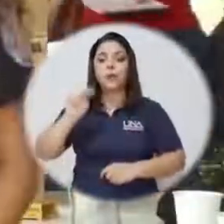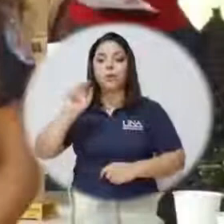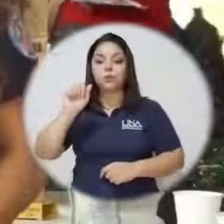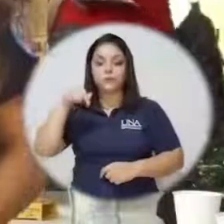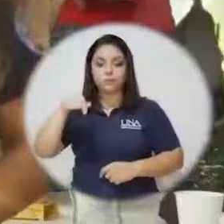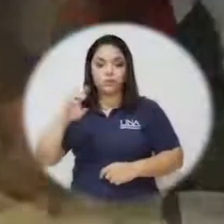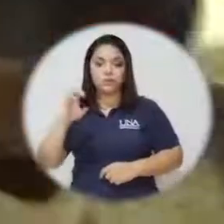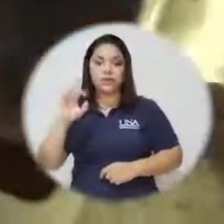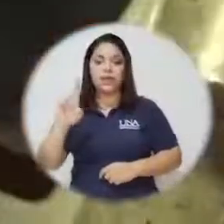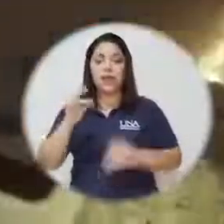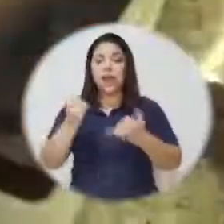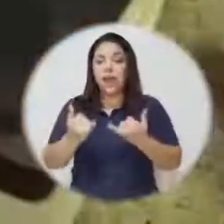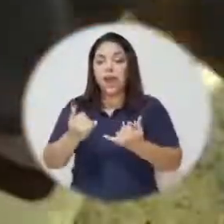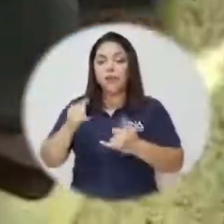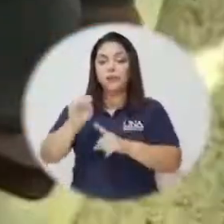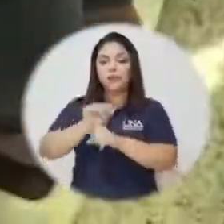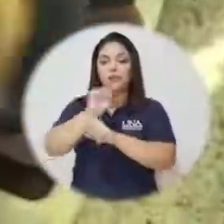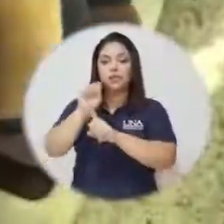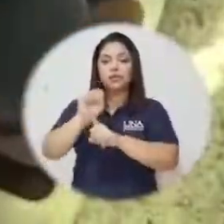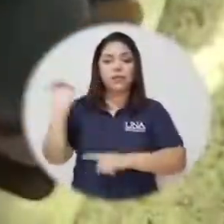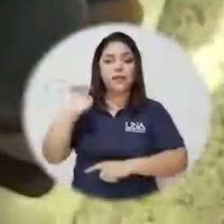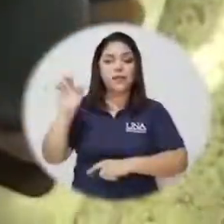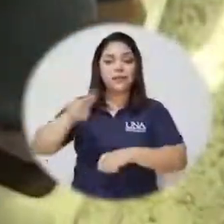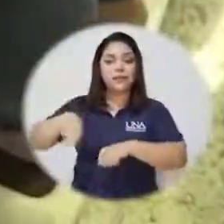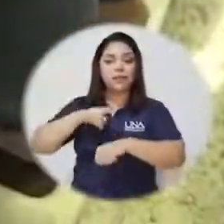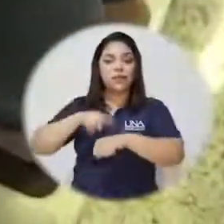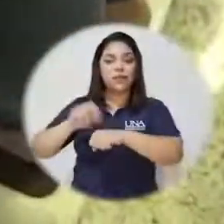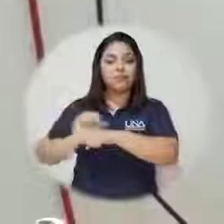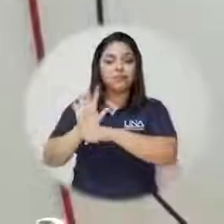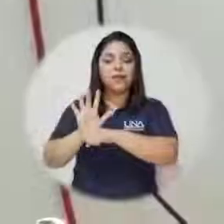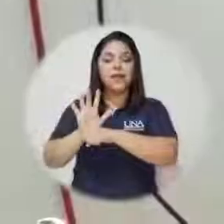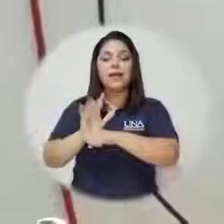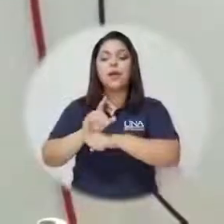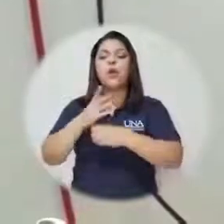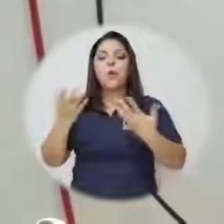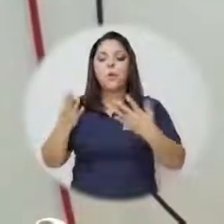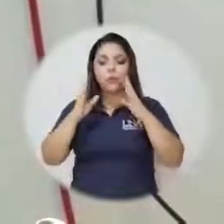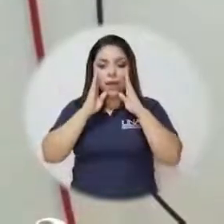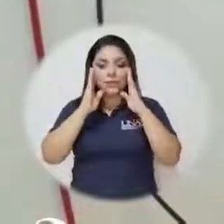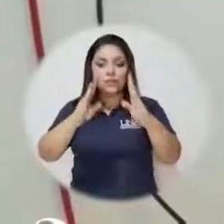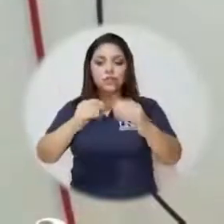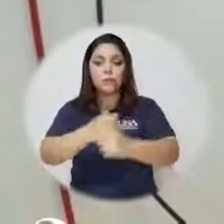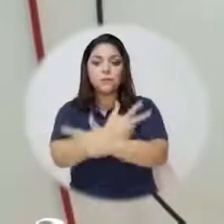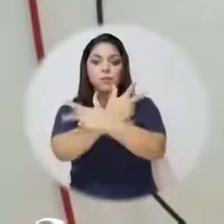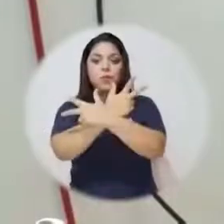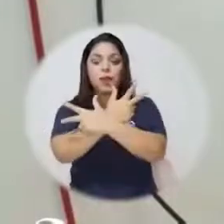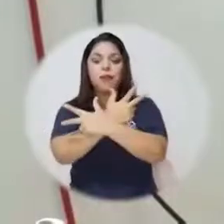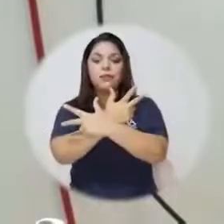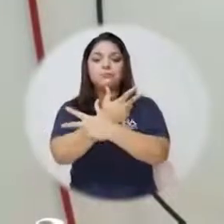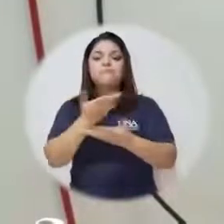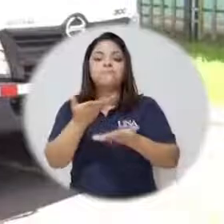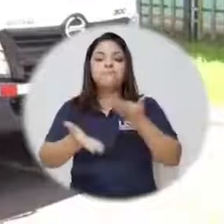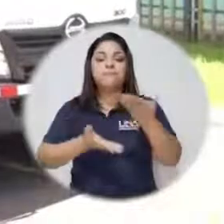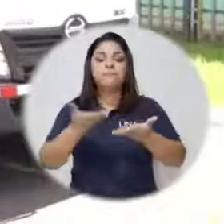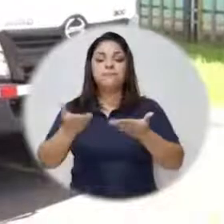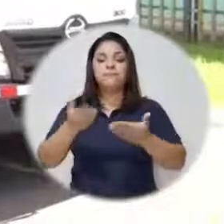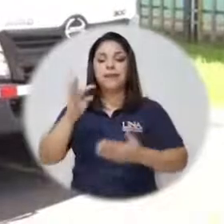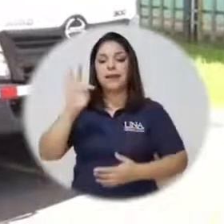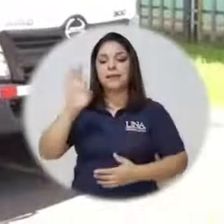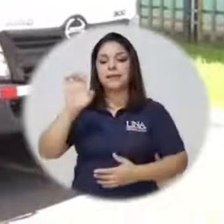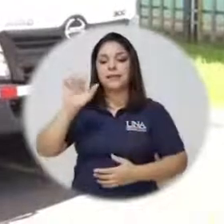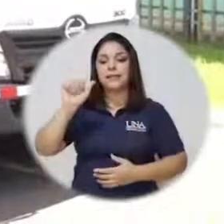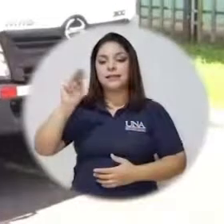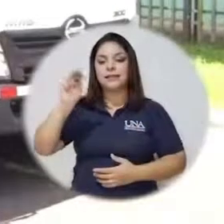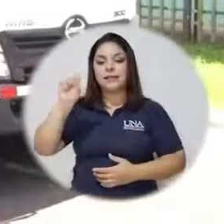teleconsulta@una.cr. En la situación actual de emergencia nacional, se está ofreciendo atención virtual mediante la plataforma Teams con